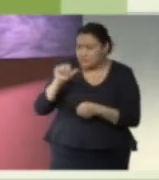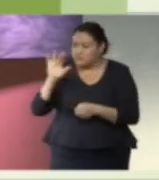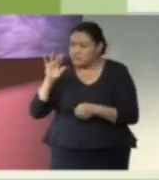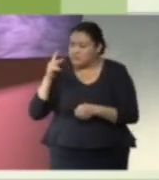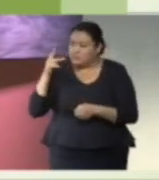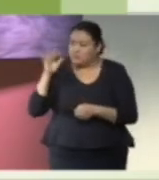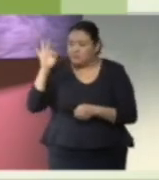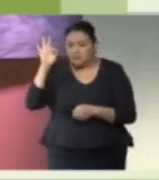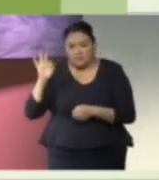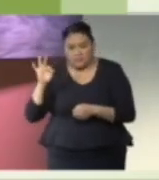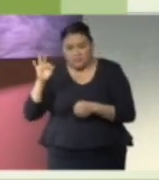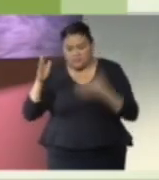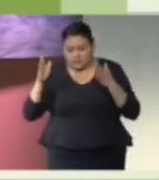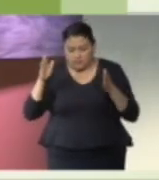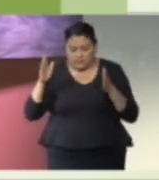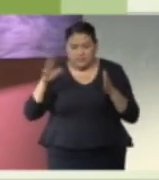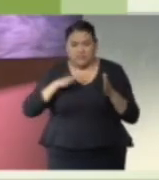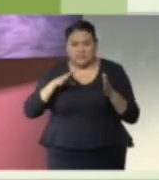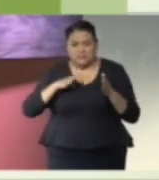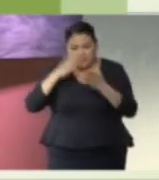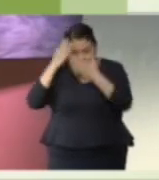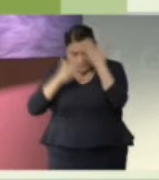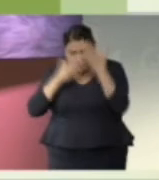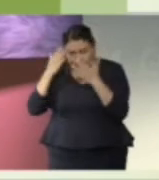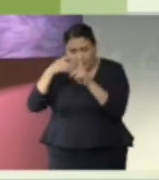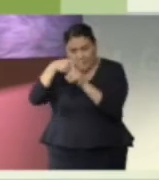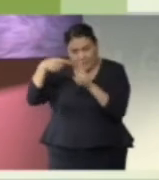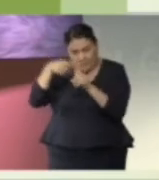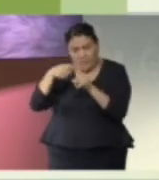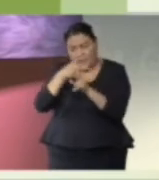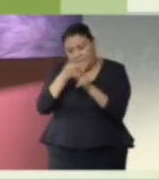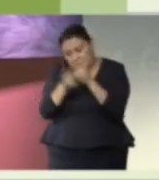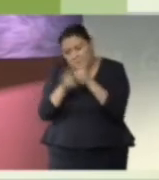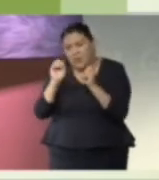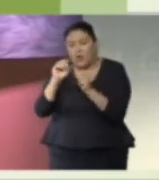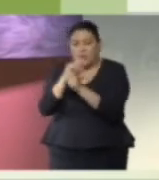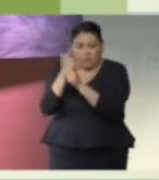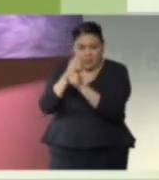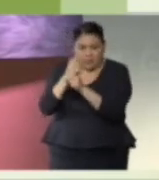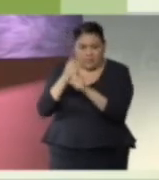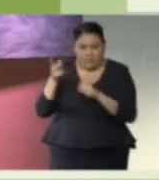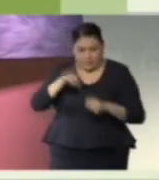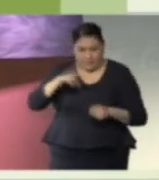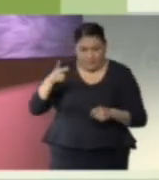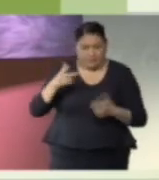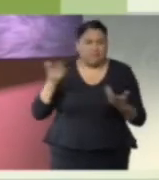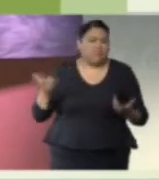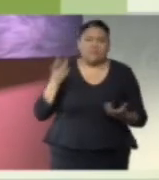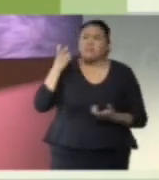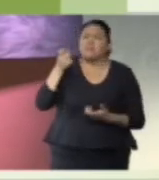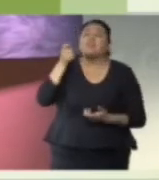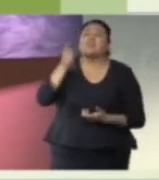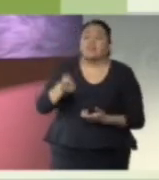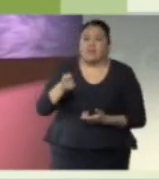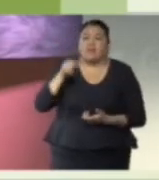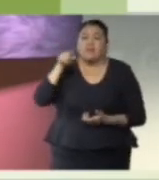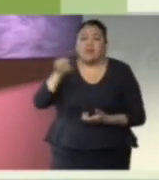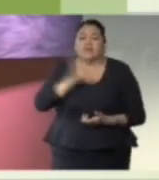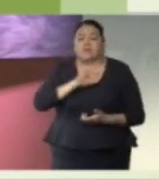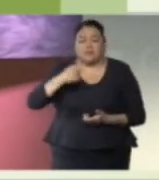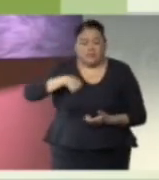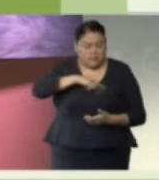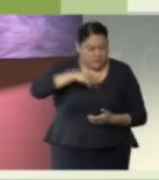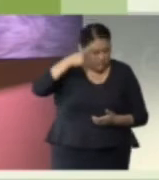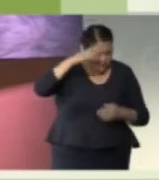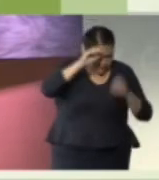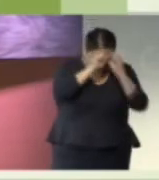58% cuando tienen un nivel de educación medio superior o superior. ¿Sí? Esto, bueno, nos puede estar dando una idea de la